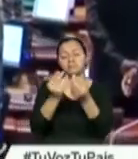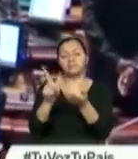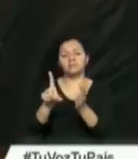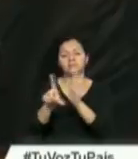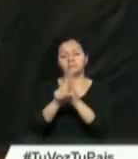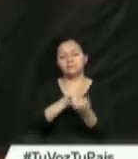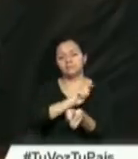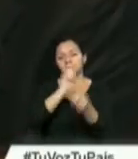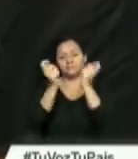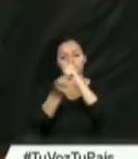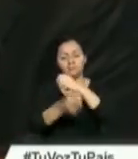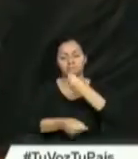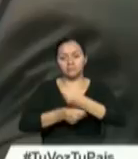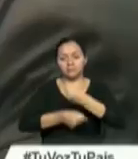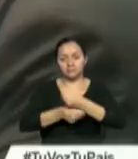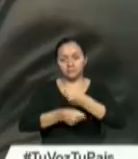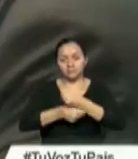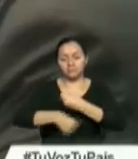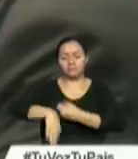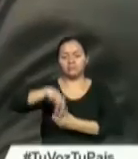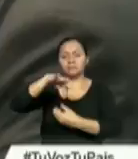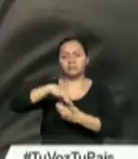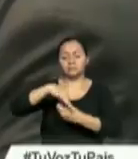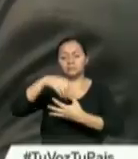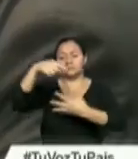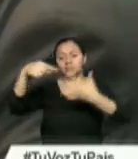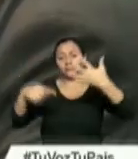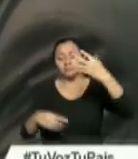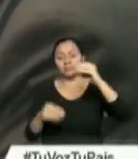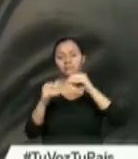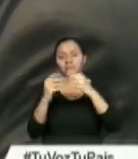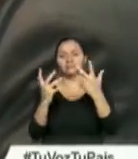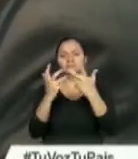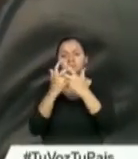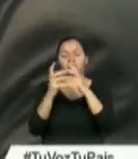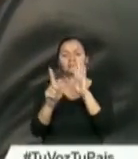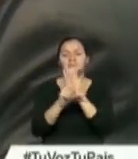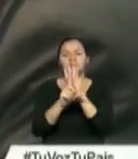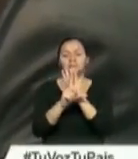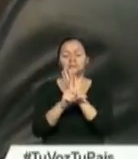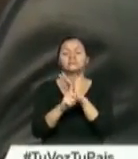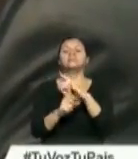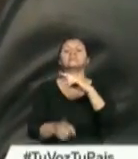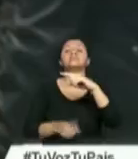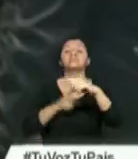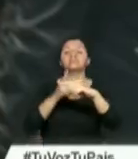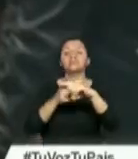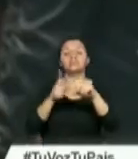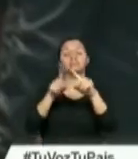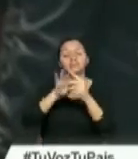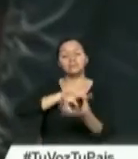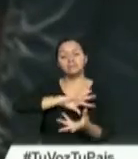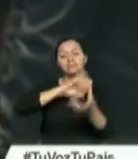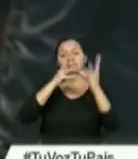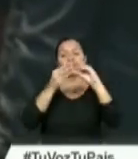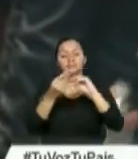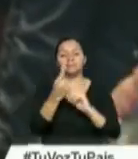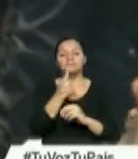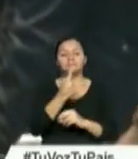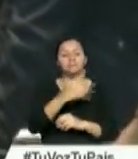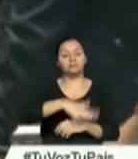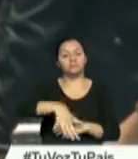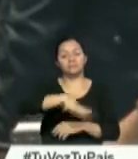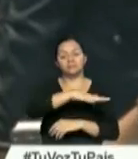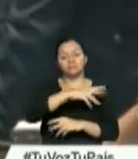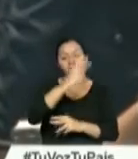Orgánica de Servicio Público, el Código de la Democracia y demás leyes que sean pertinentes, a fin de adecuarlas al pronunciamiento